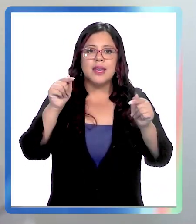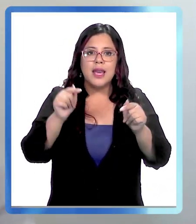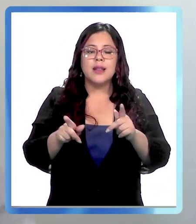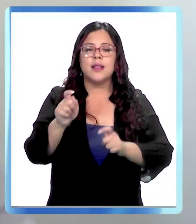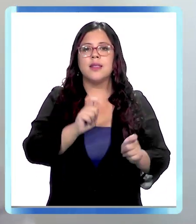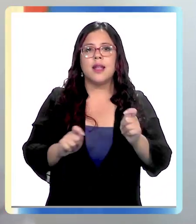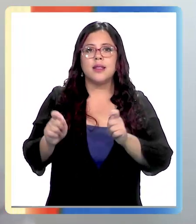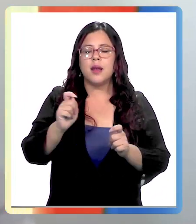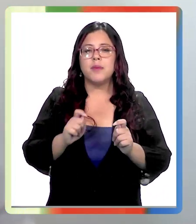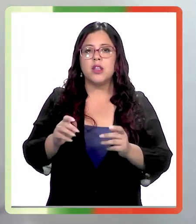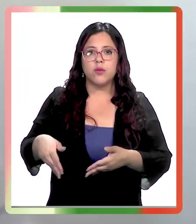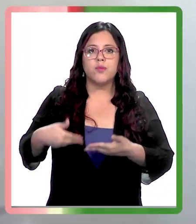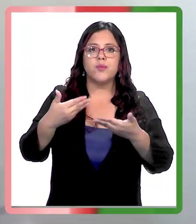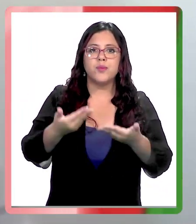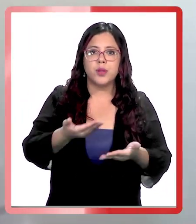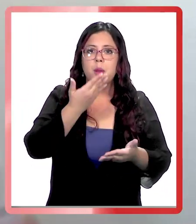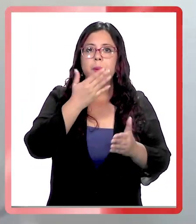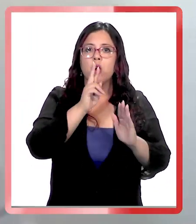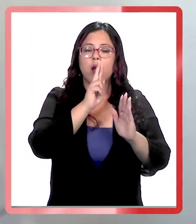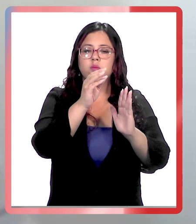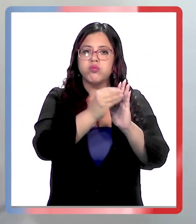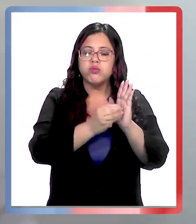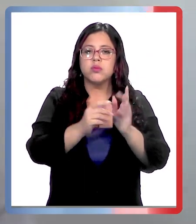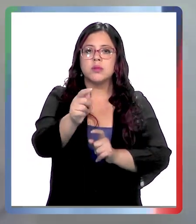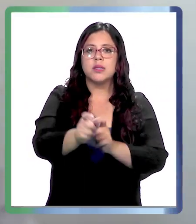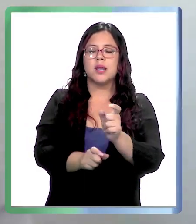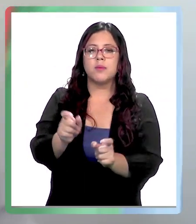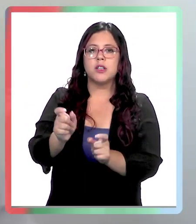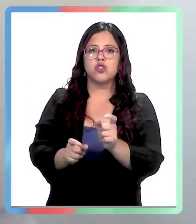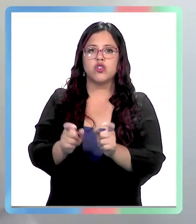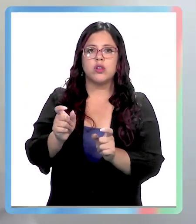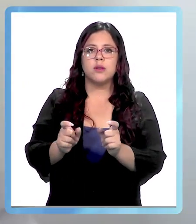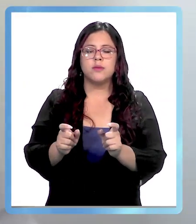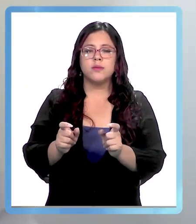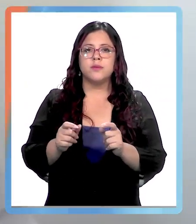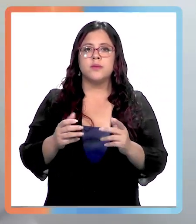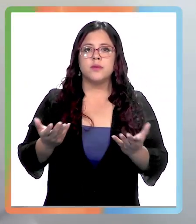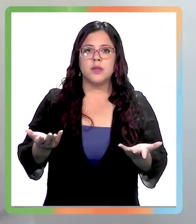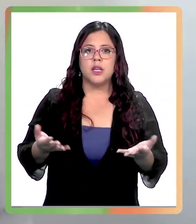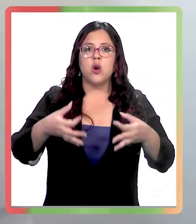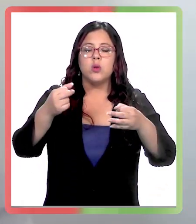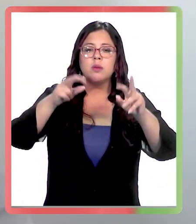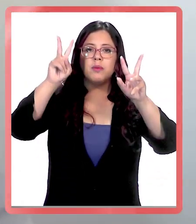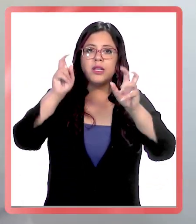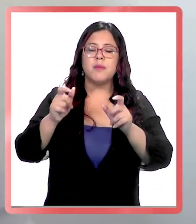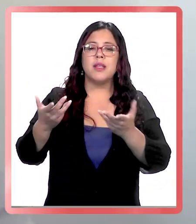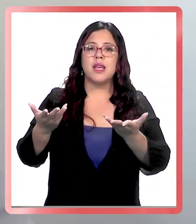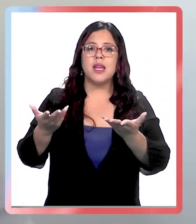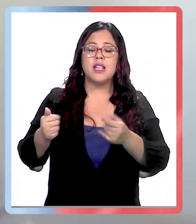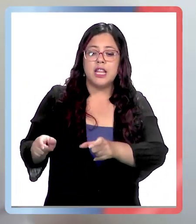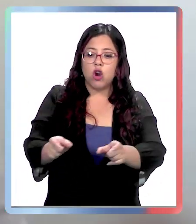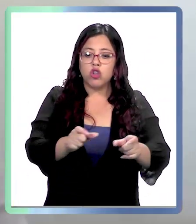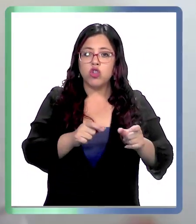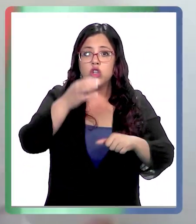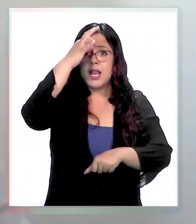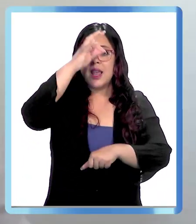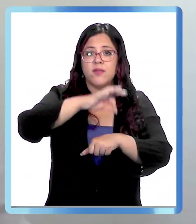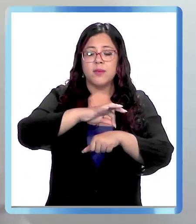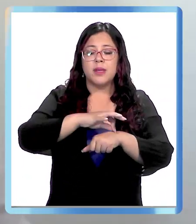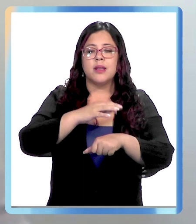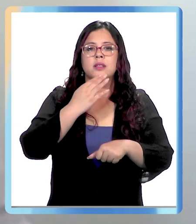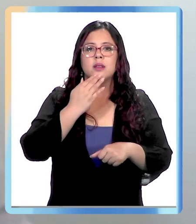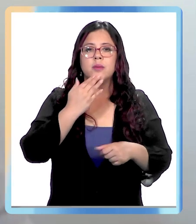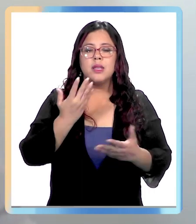pero la verdad es que este es el tratamiento que le ofrece mejores resultados a los pacientes no solamente en términos de control local